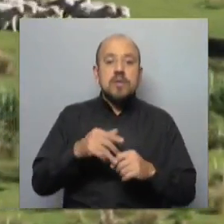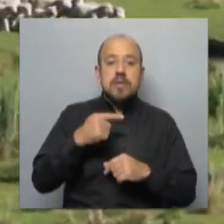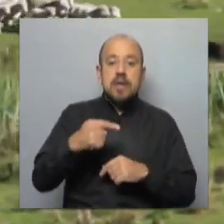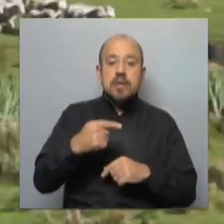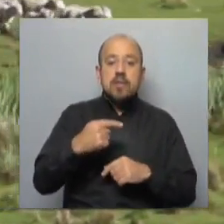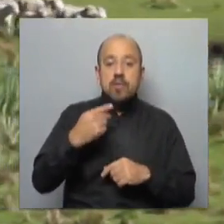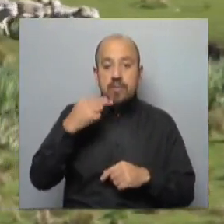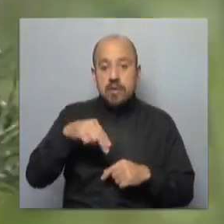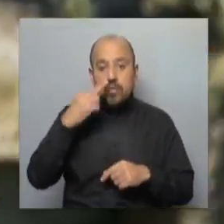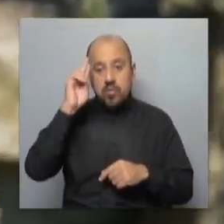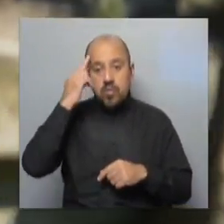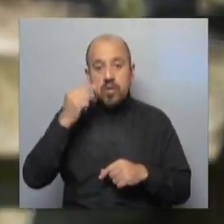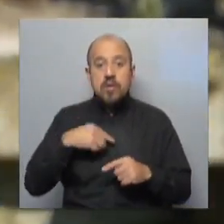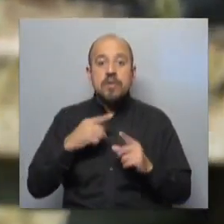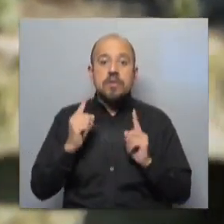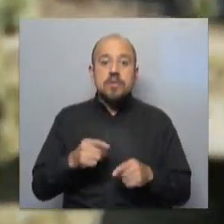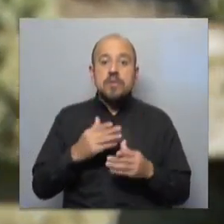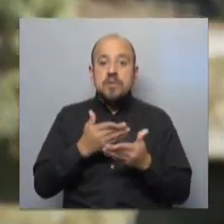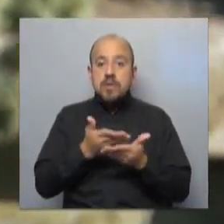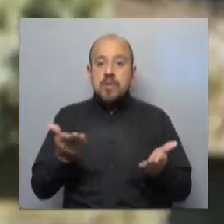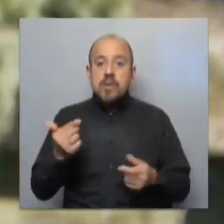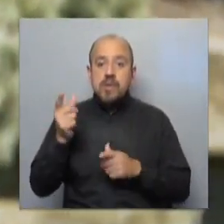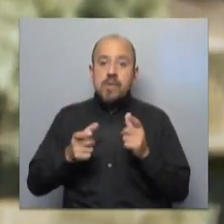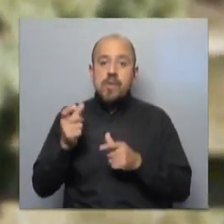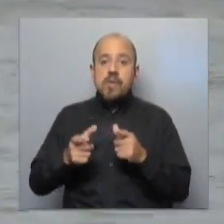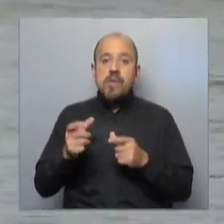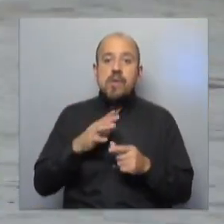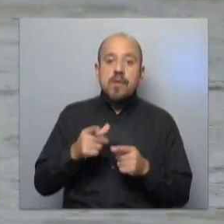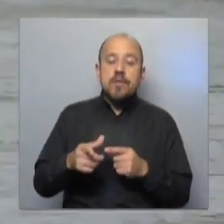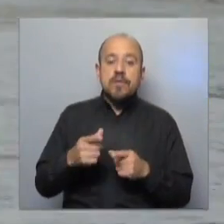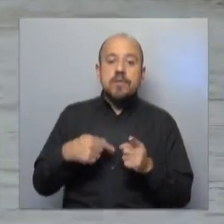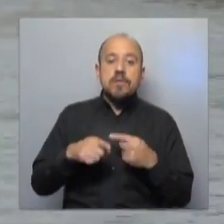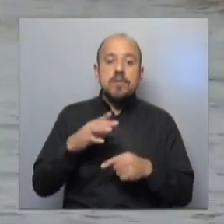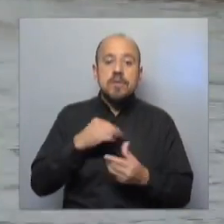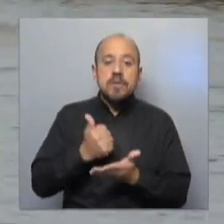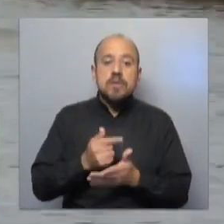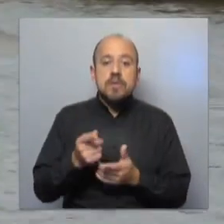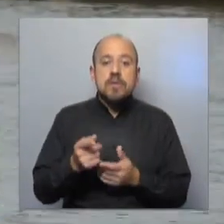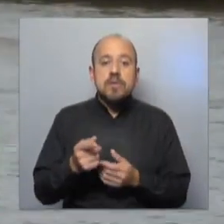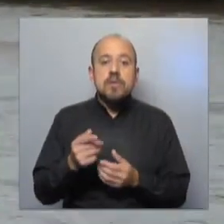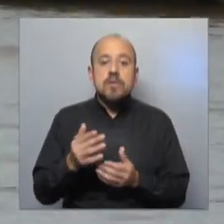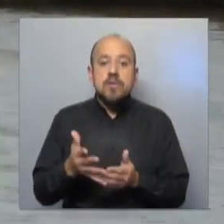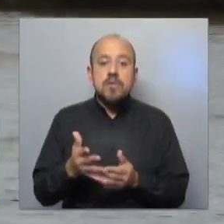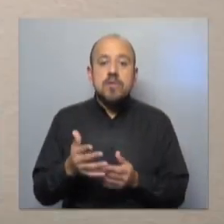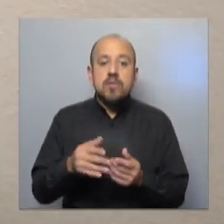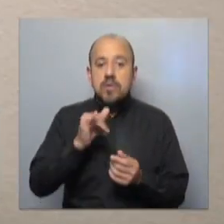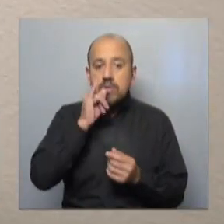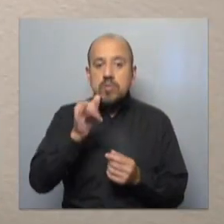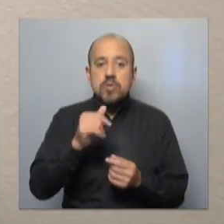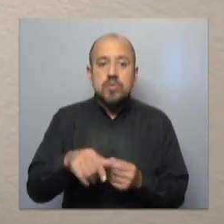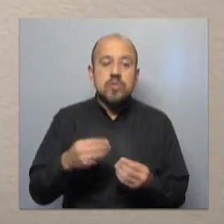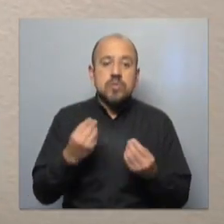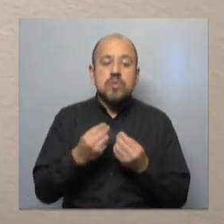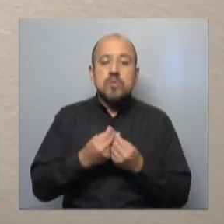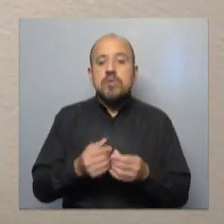nuestro país además enferma a la población que está erradicada en ese territorio como han venido denunciando no es cierto